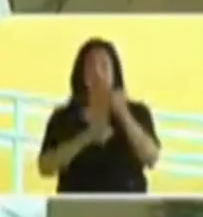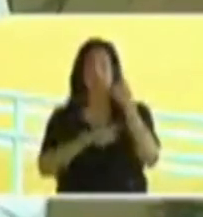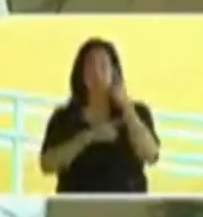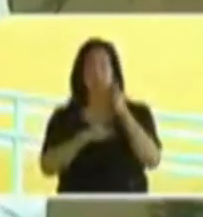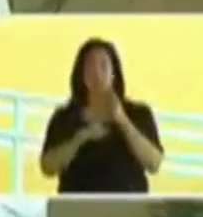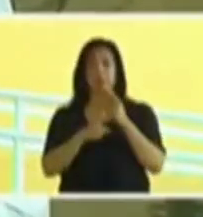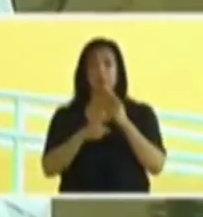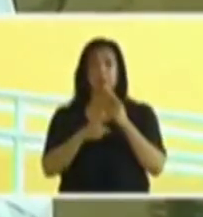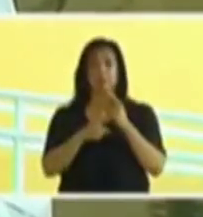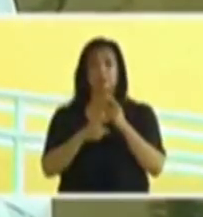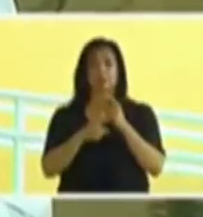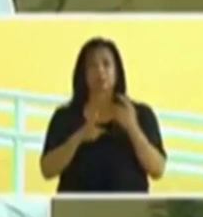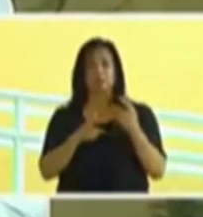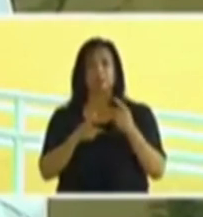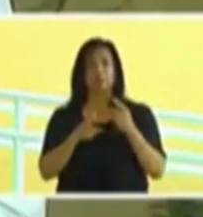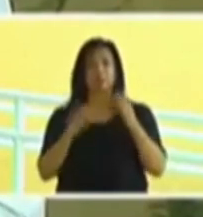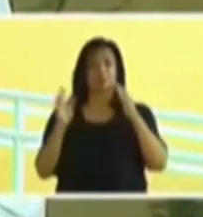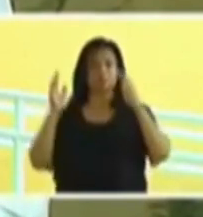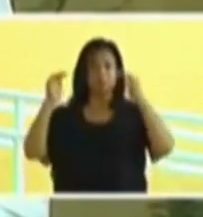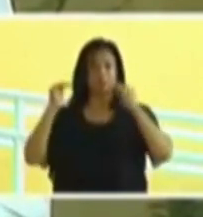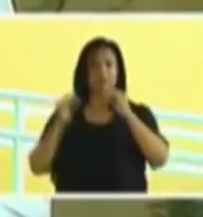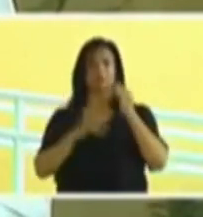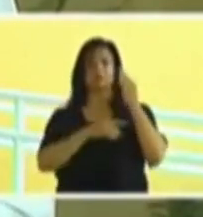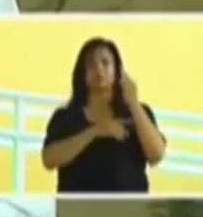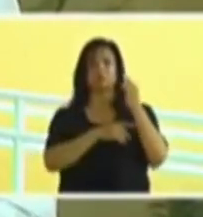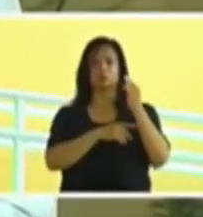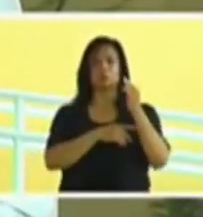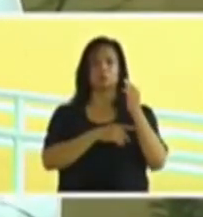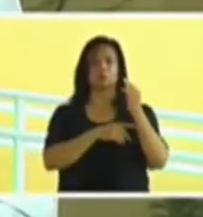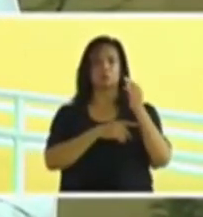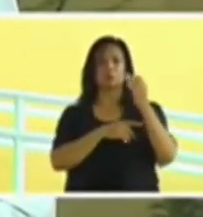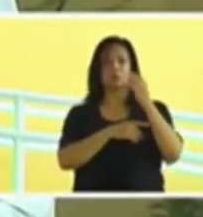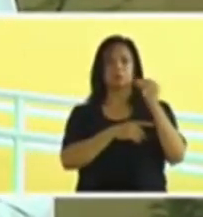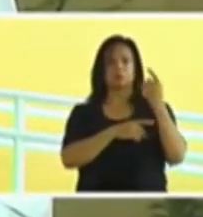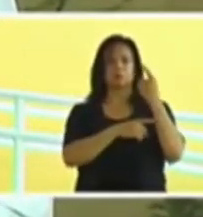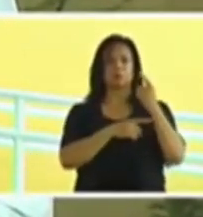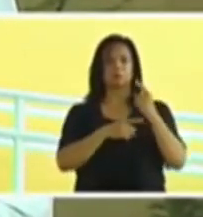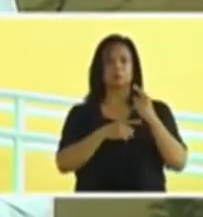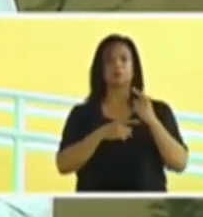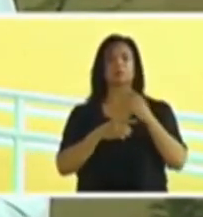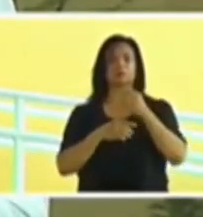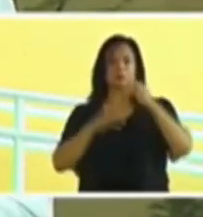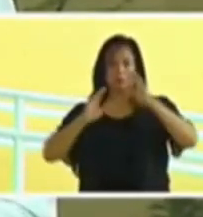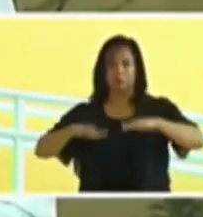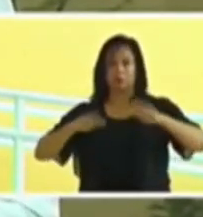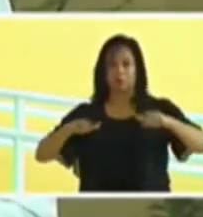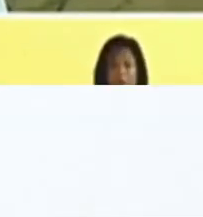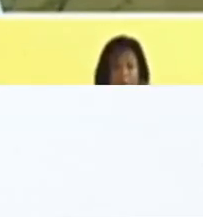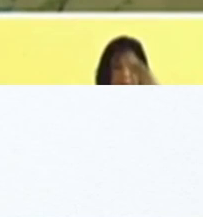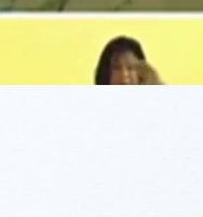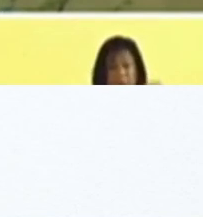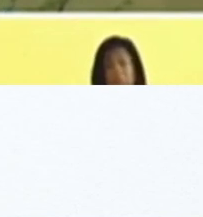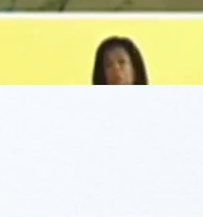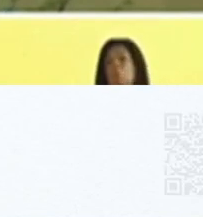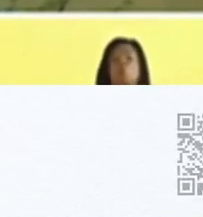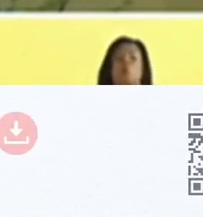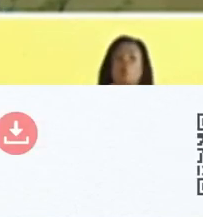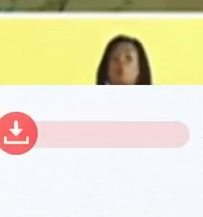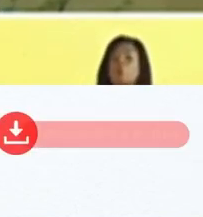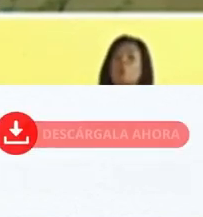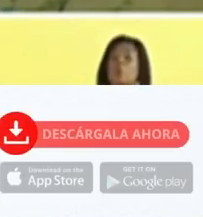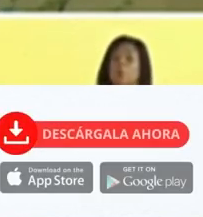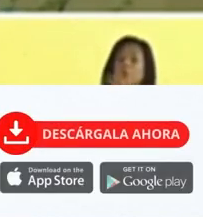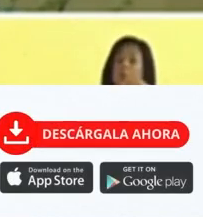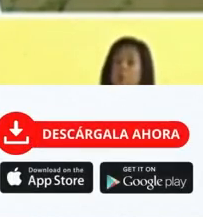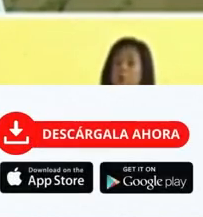futuro, de esperanza en el porvenir. Todos los niños, niñas y adolescentes convocados a integrarse